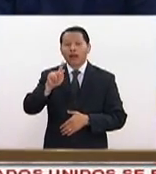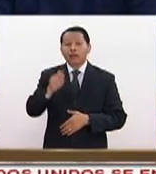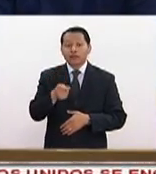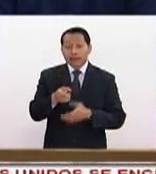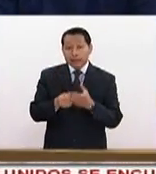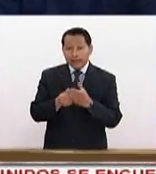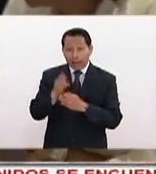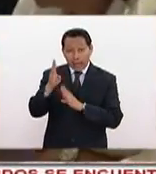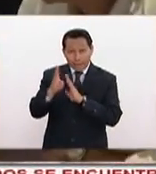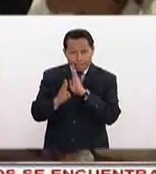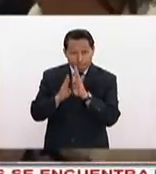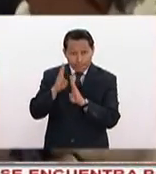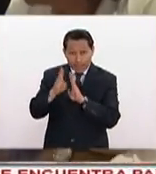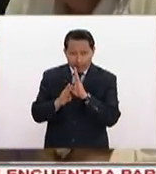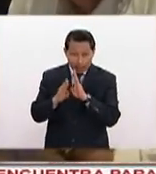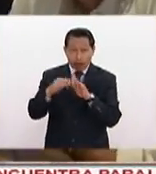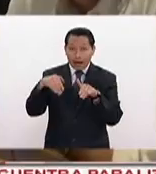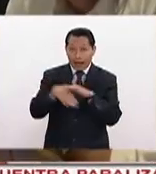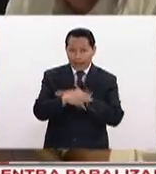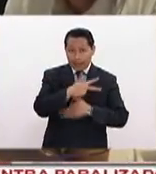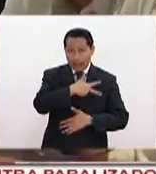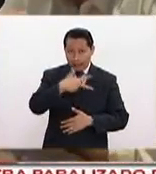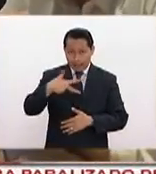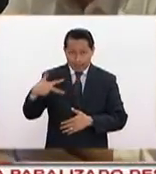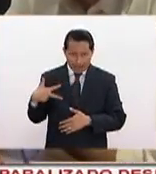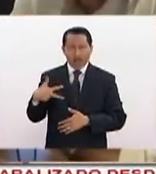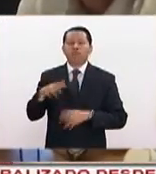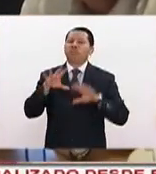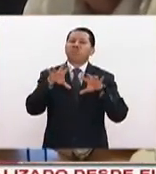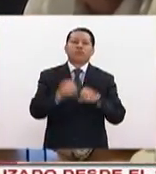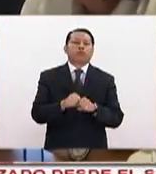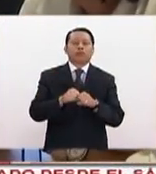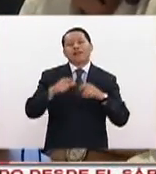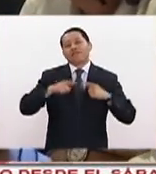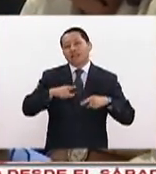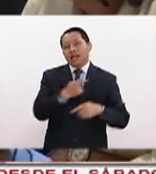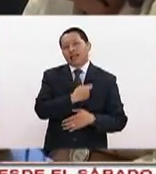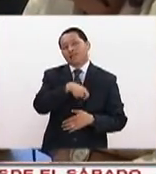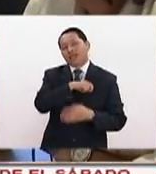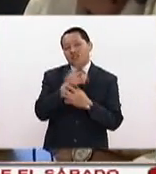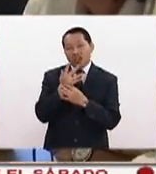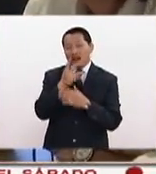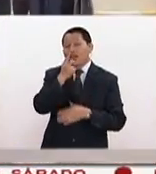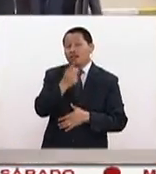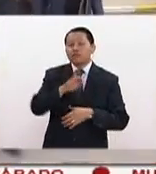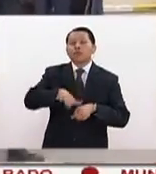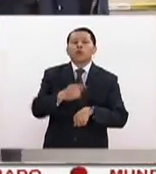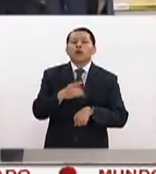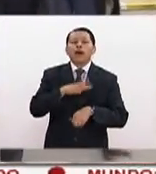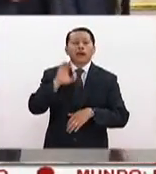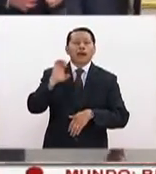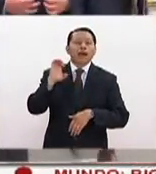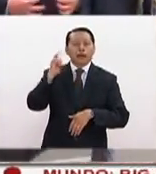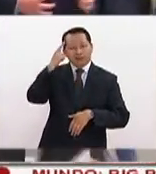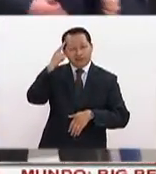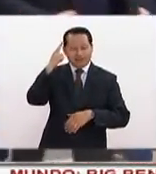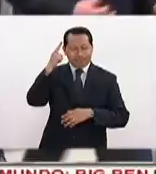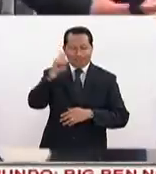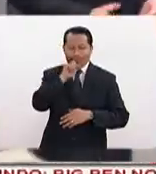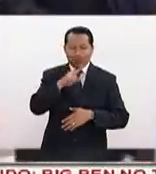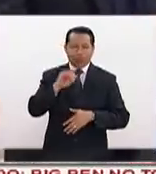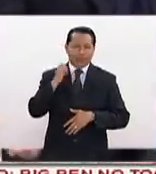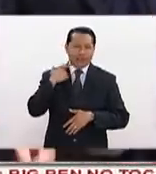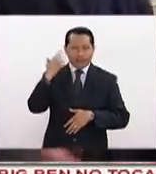salga de Bélgica y entre a Dinamarca como está planeado, dijo la Fiscalía española. Esto luego de que el ex líder catalán anunciara